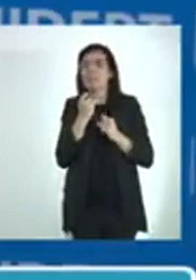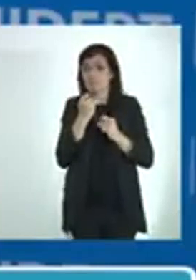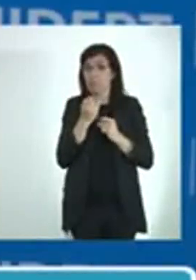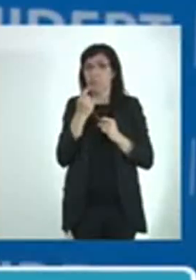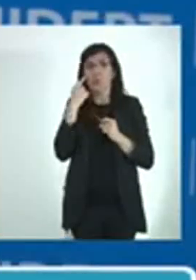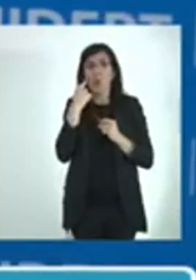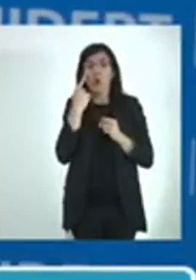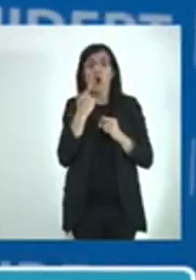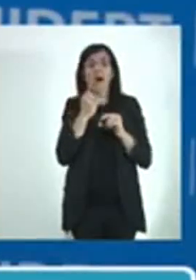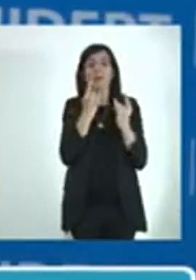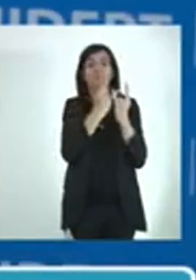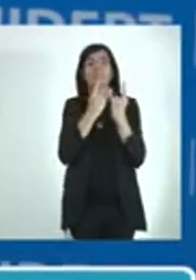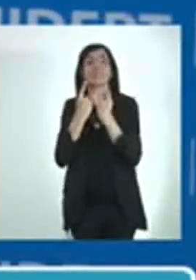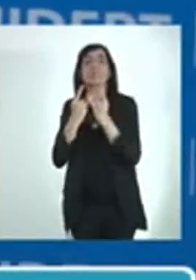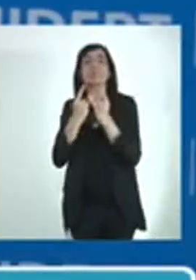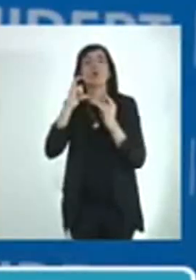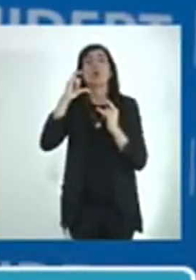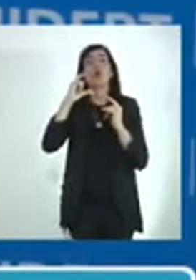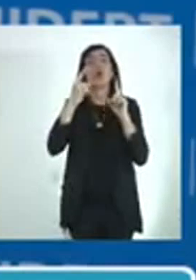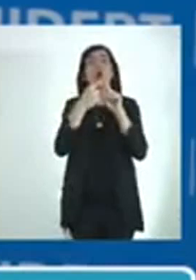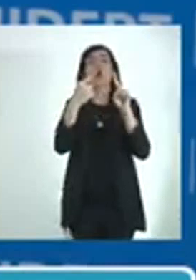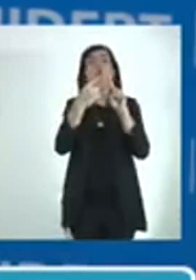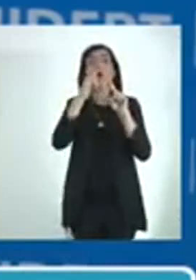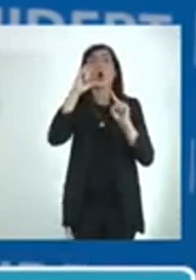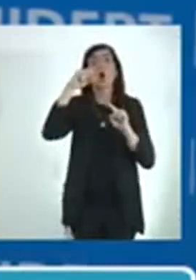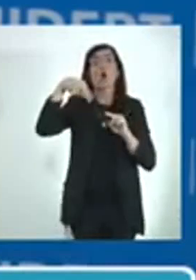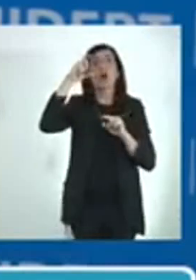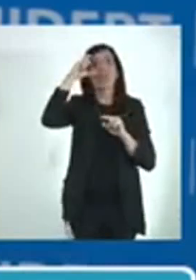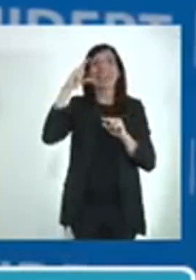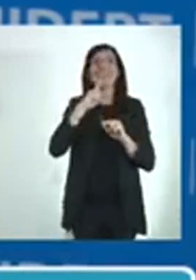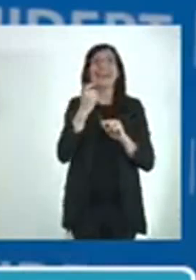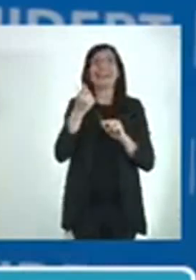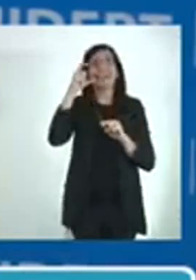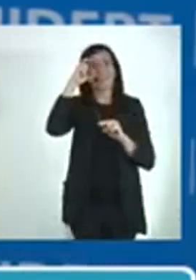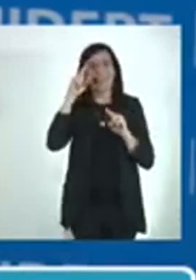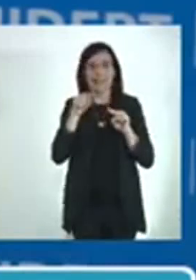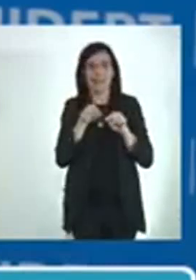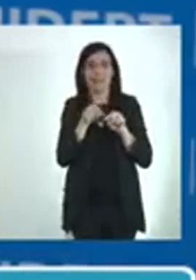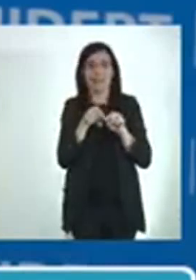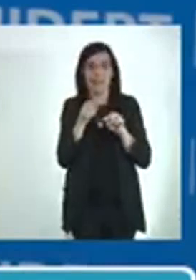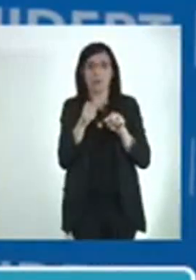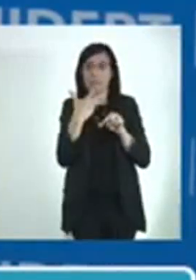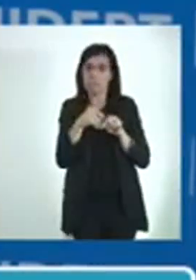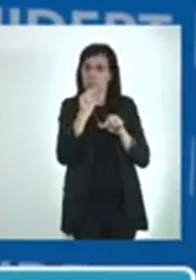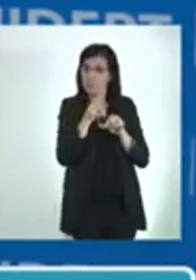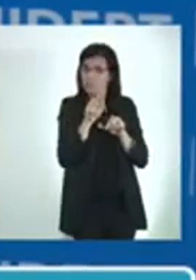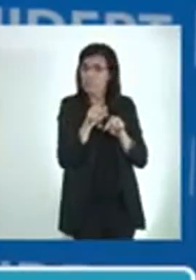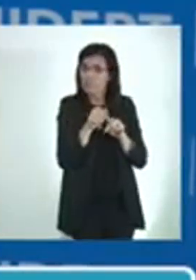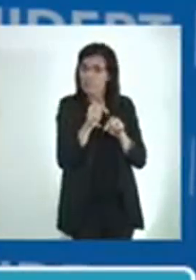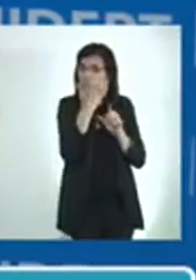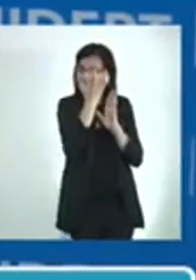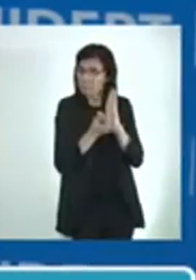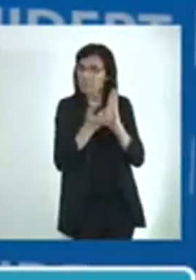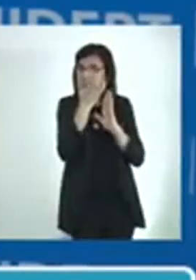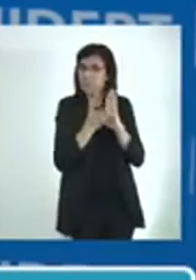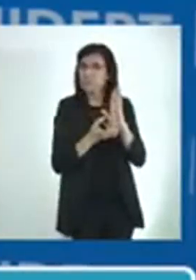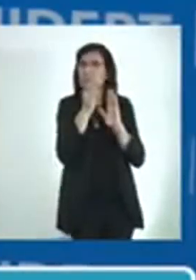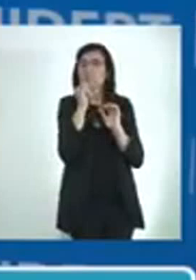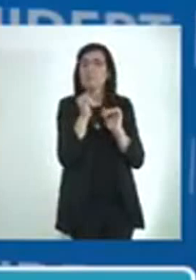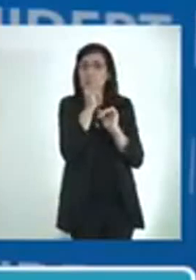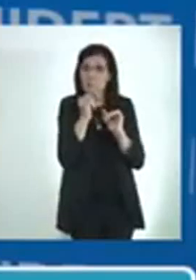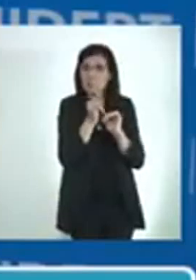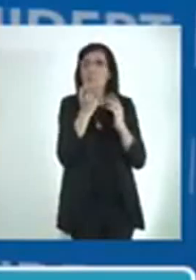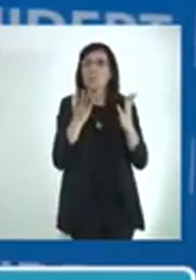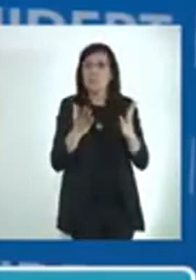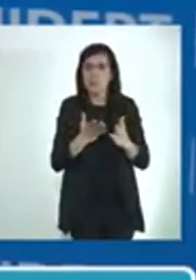donde, sí, hubo un montón de recursos. Bueno, ahí también para el equipo fue un desafío pensar, en este contexto no vamos a dejar de seguir trabajando con la ESI, entonces